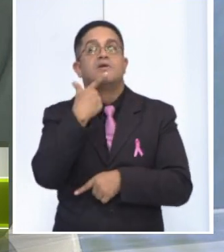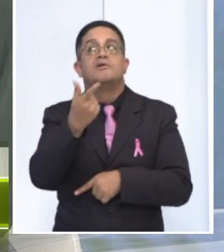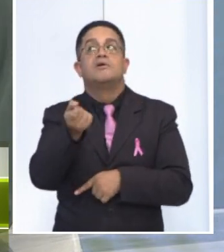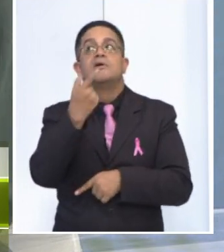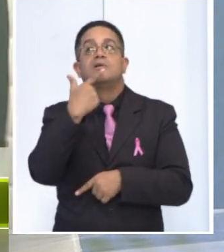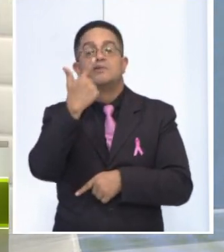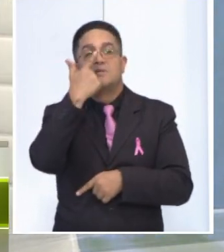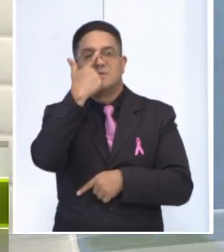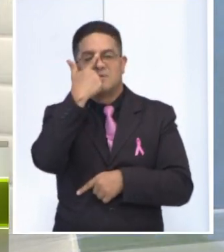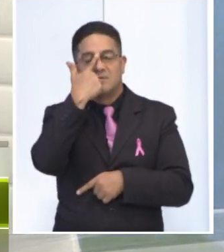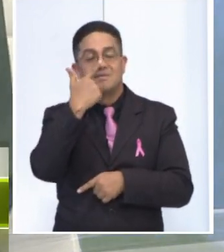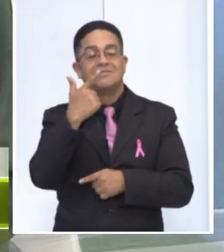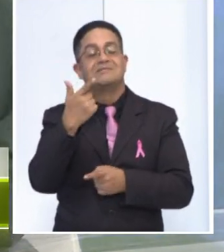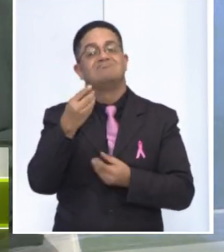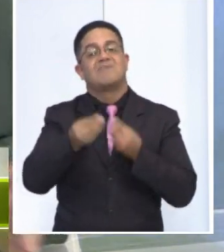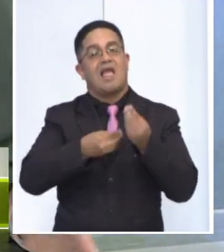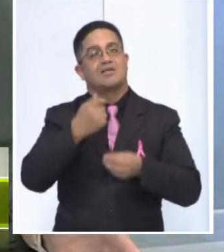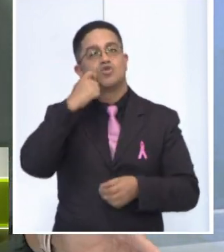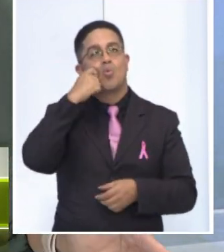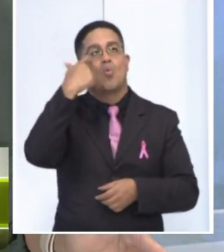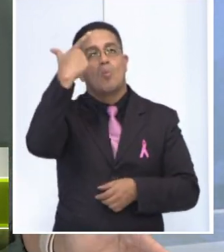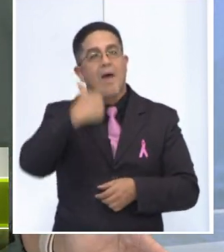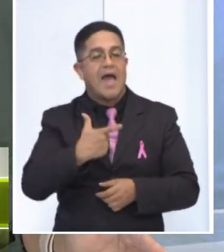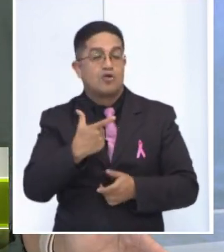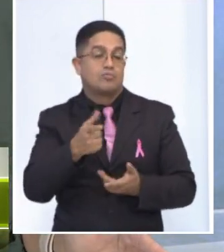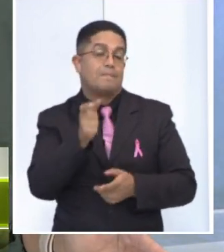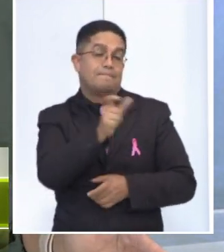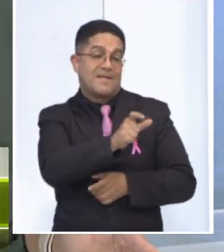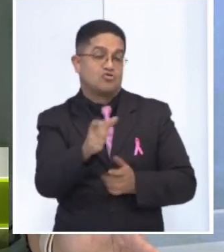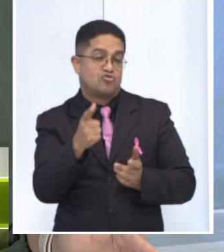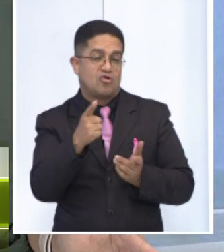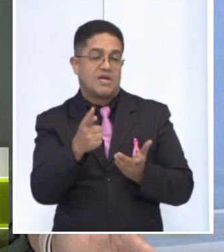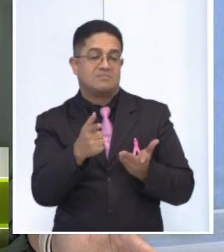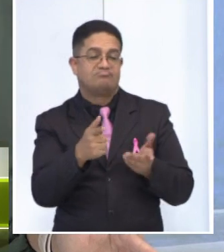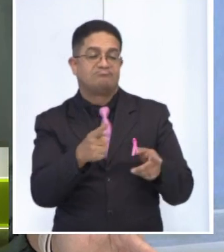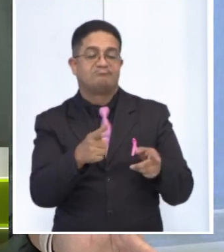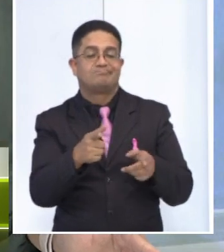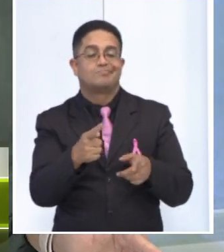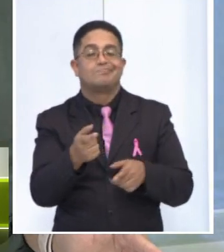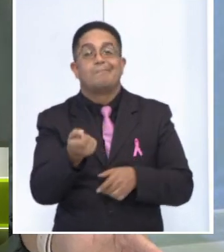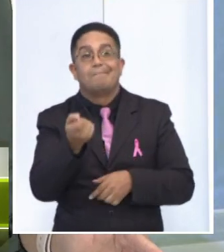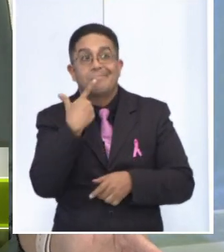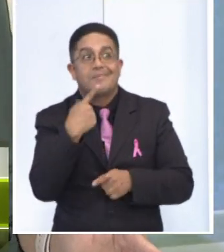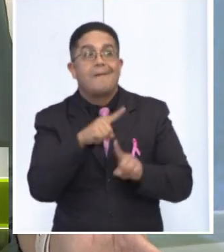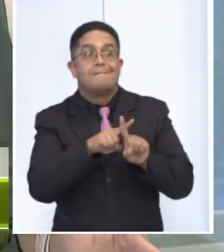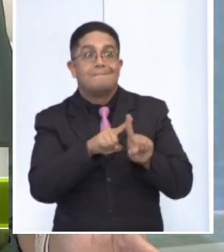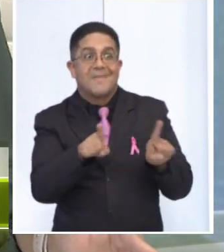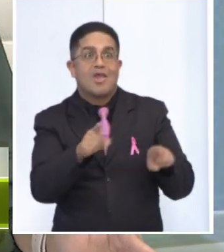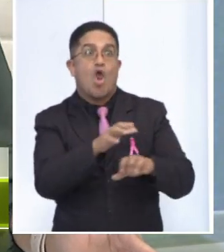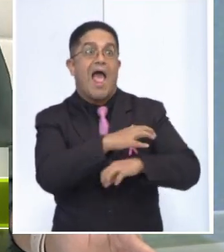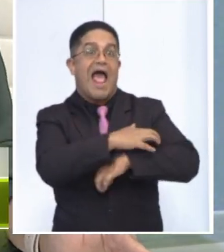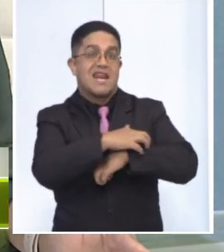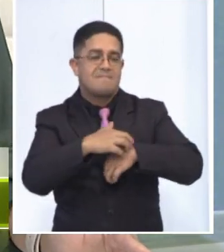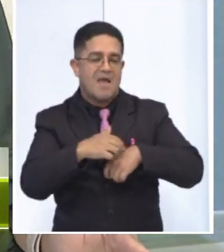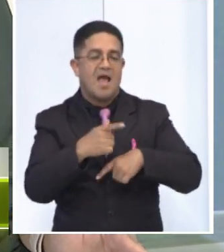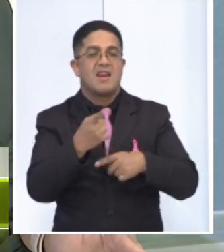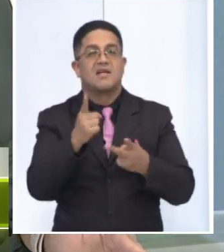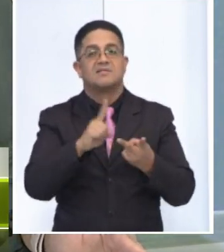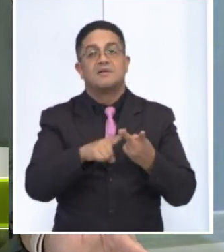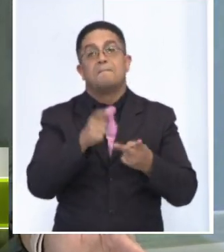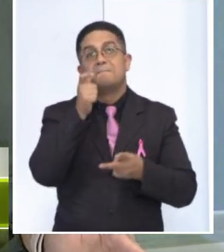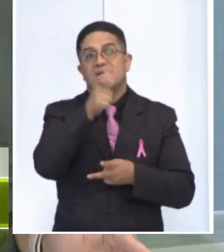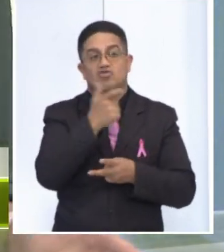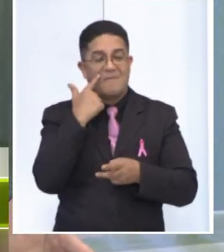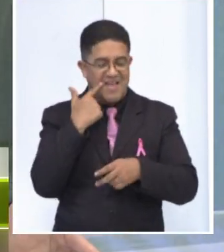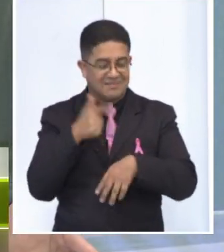en humanos, sino que las pruebas están directamente en animales, que incluso se están viendo las escaras en la piel, se está comiendo la piel